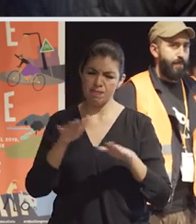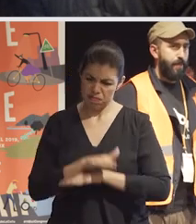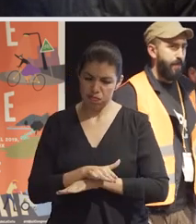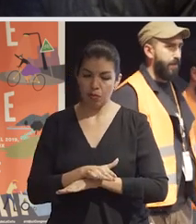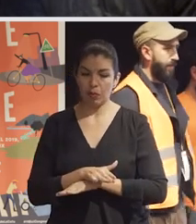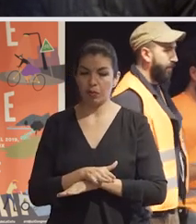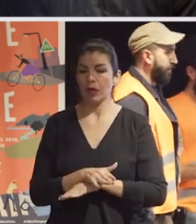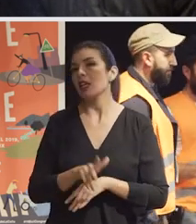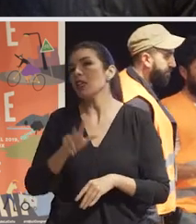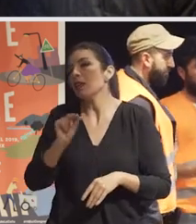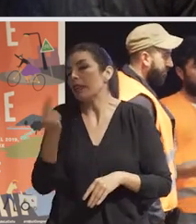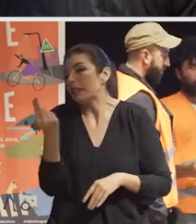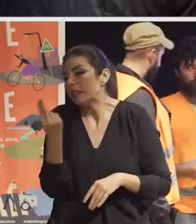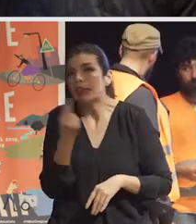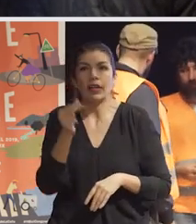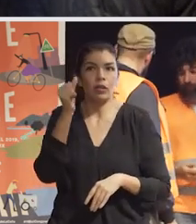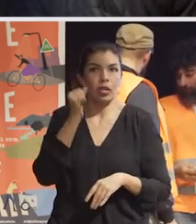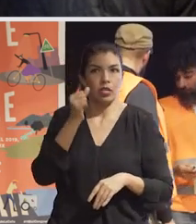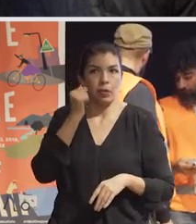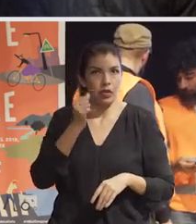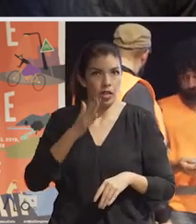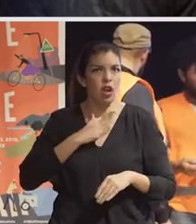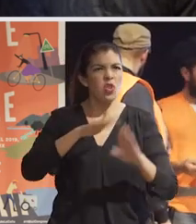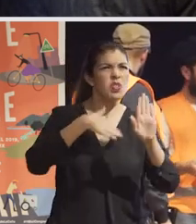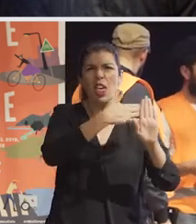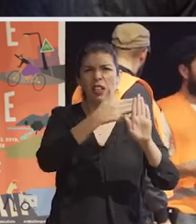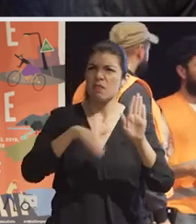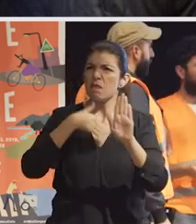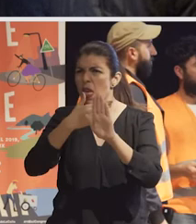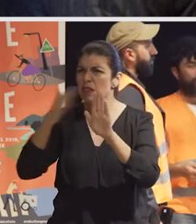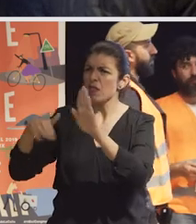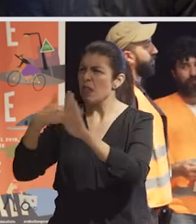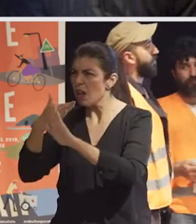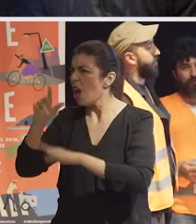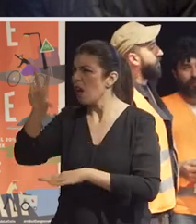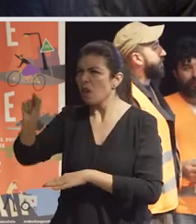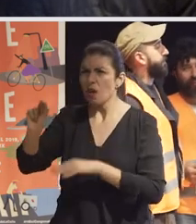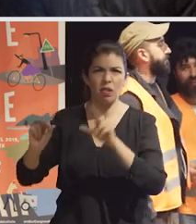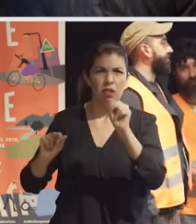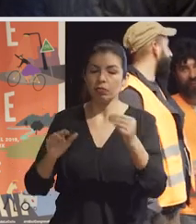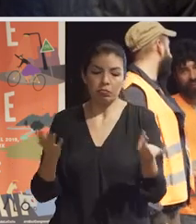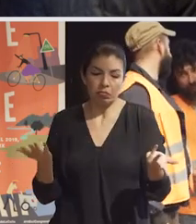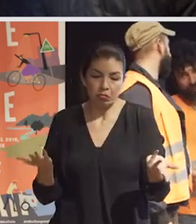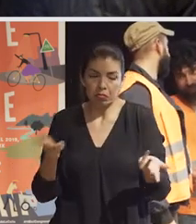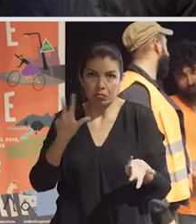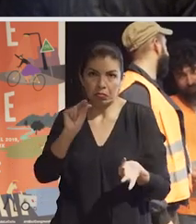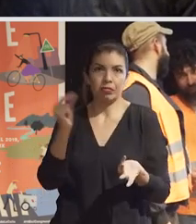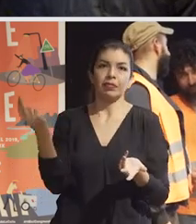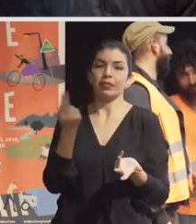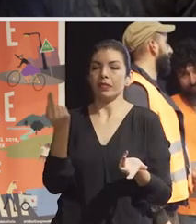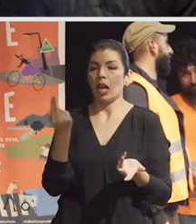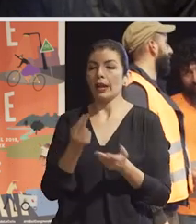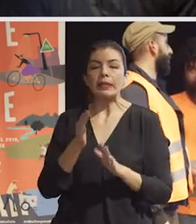o sea también es cansado o a lo mejor seríamos siempre queremos ser los rebeldes aunque aunque